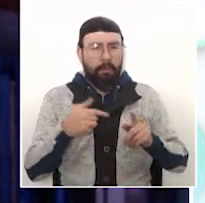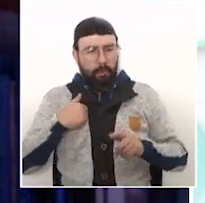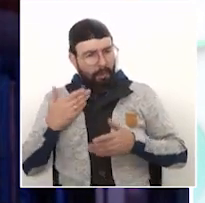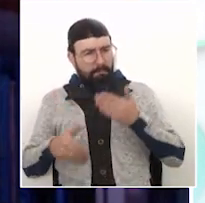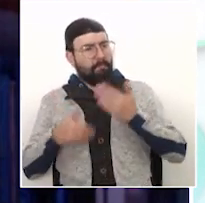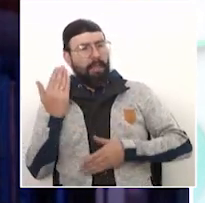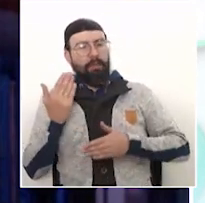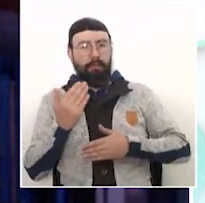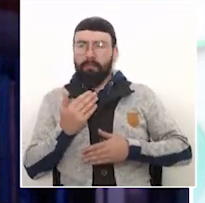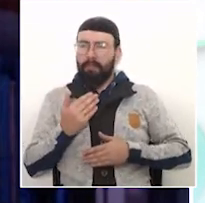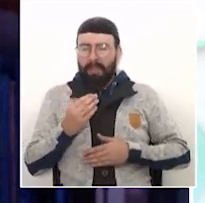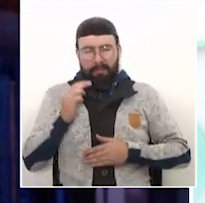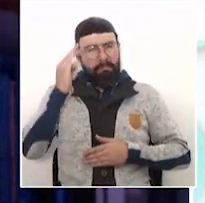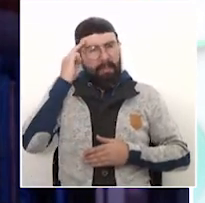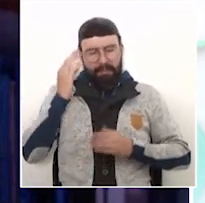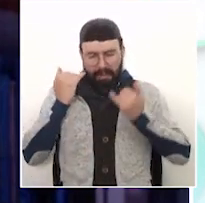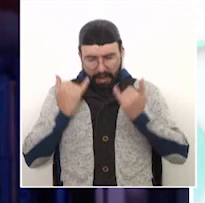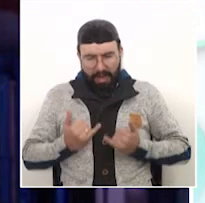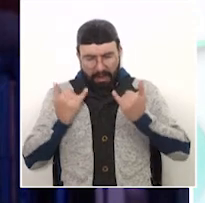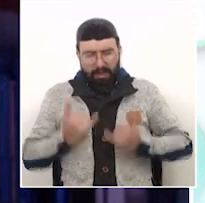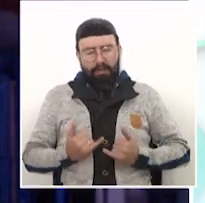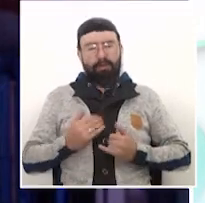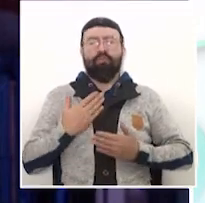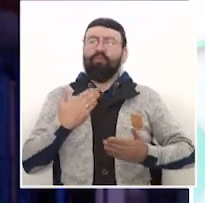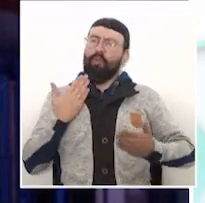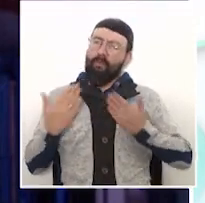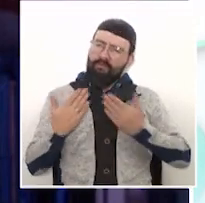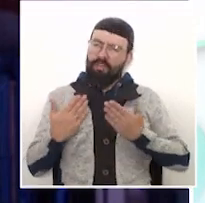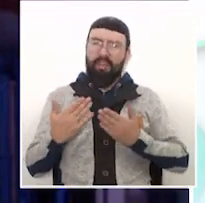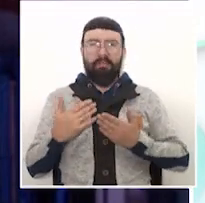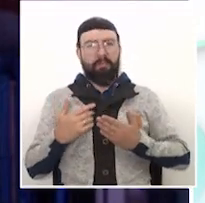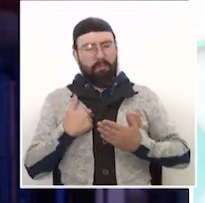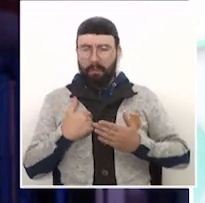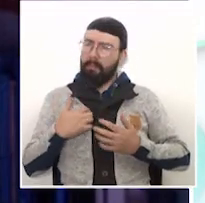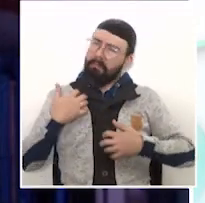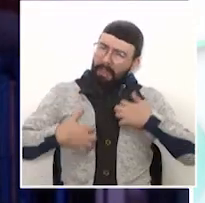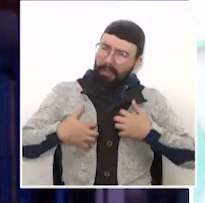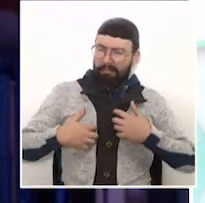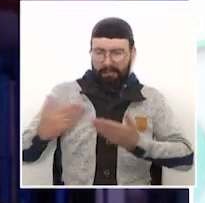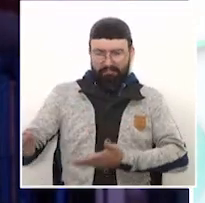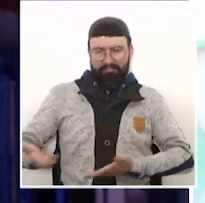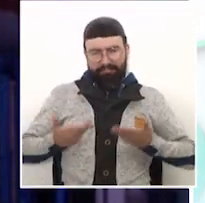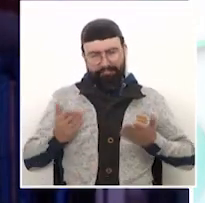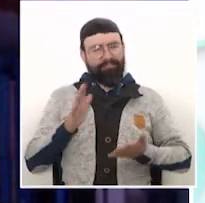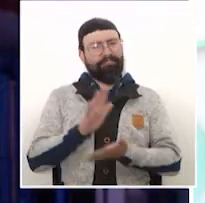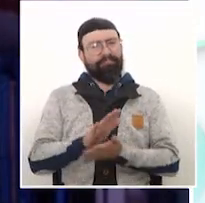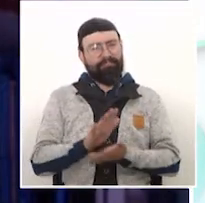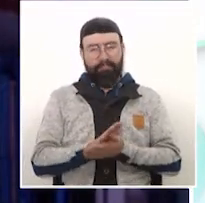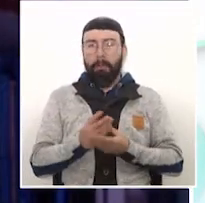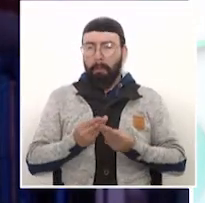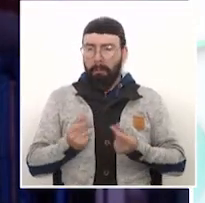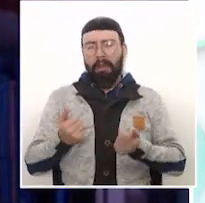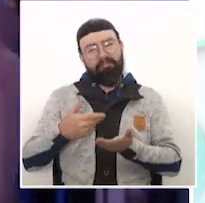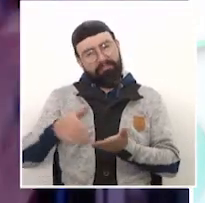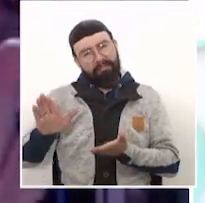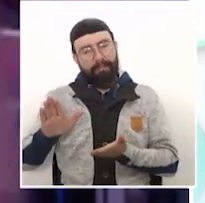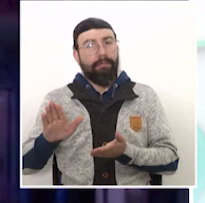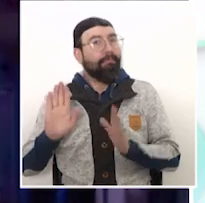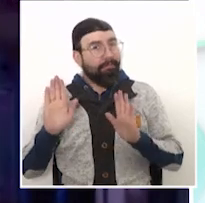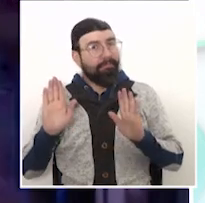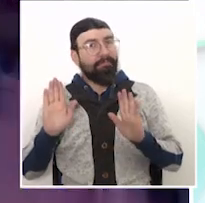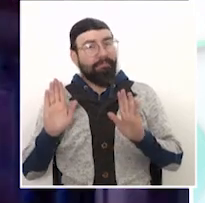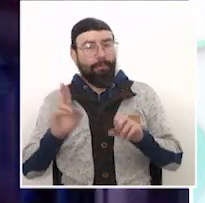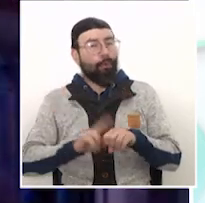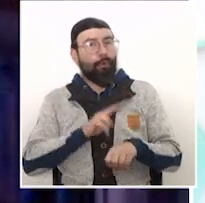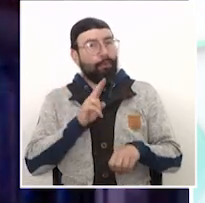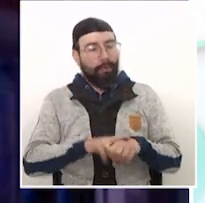comienzo, mente en el aquí y el ahora y confianza, y saludar ese miedo y despedirlo, porque vamos, más común va a ser miedo, entonces va